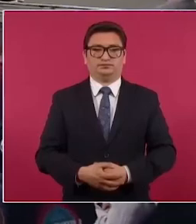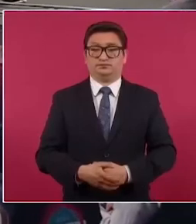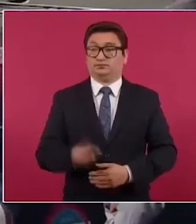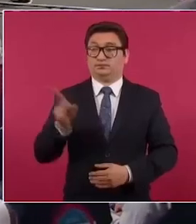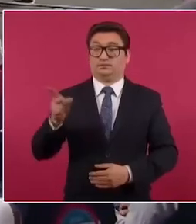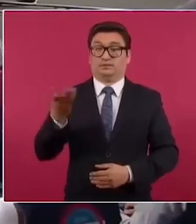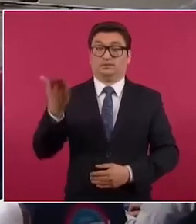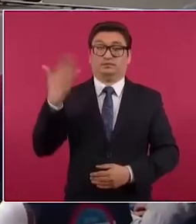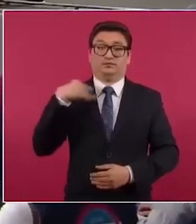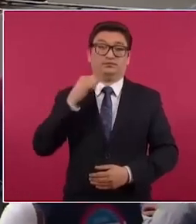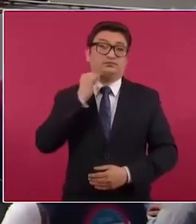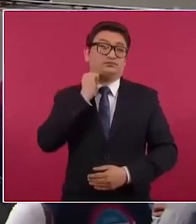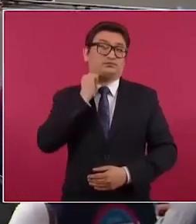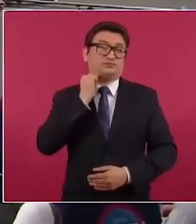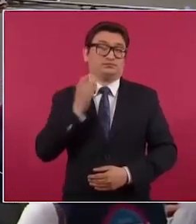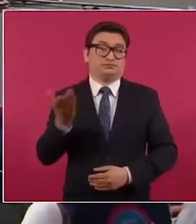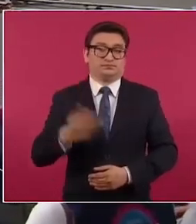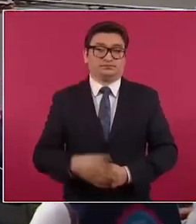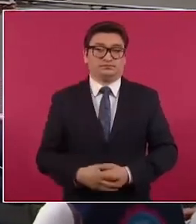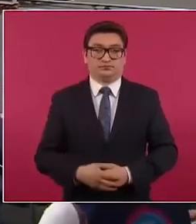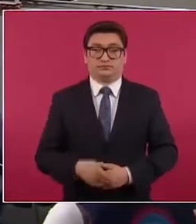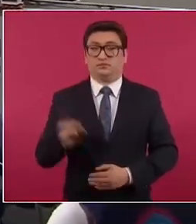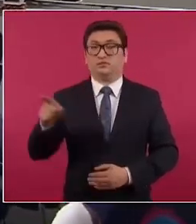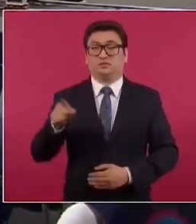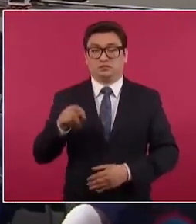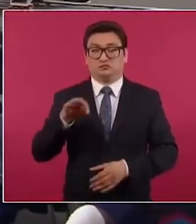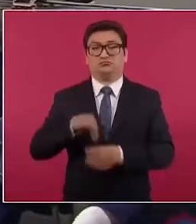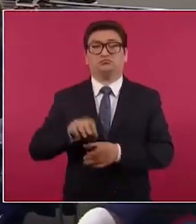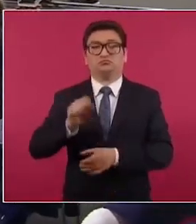senador y votó a favor?